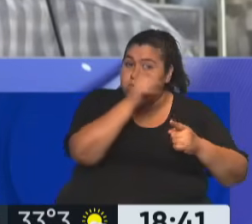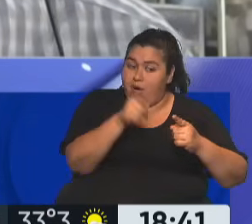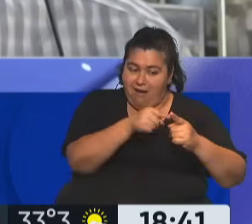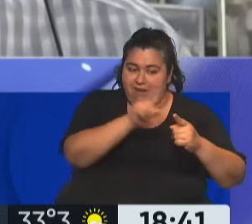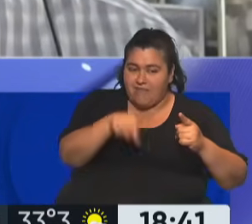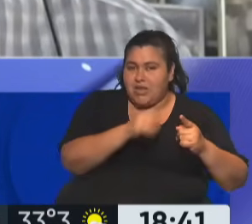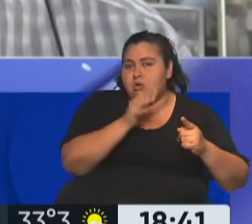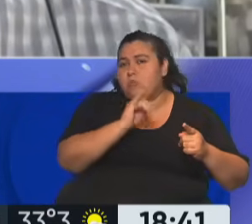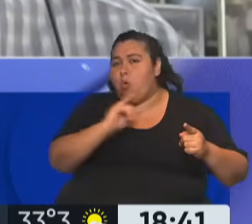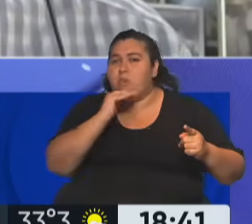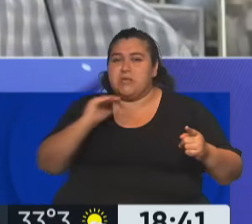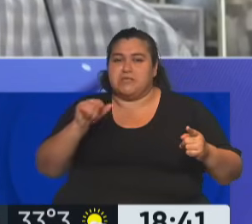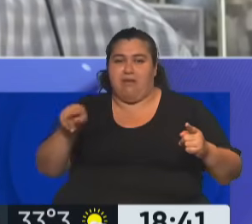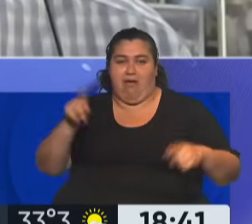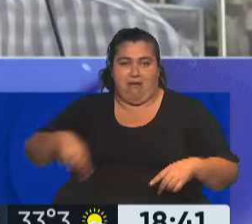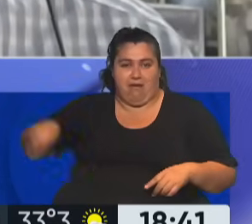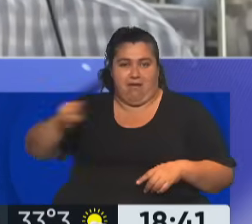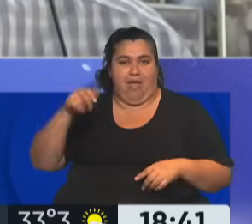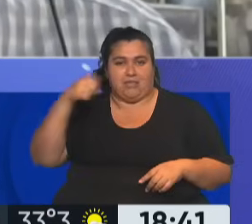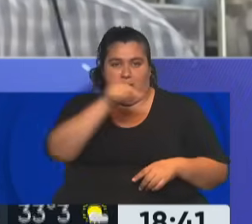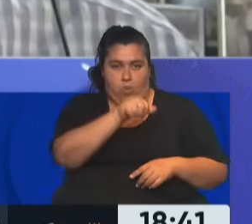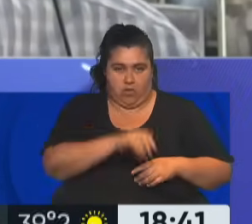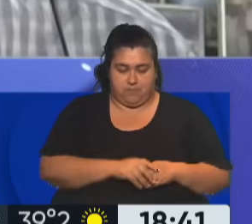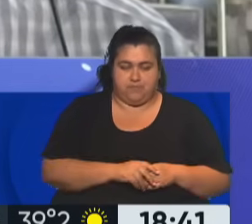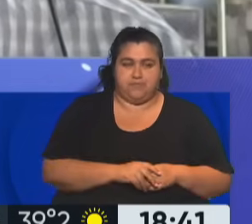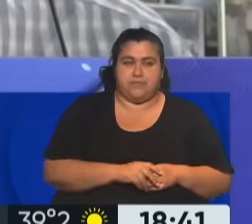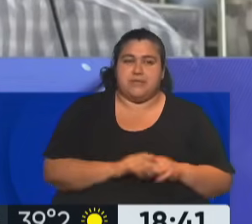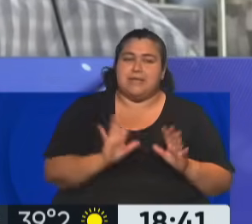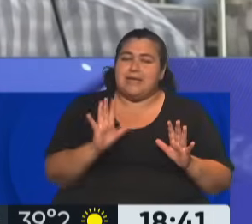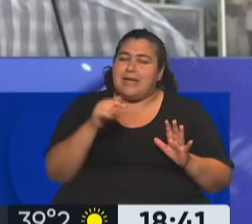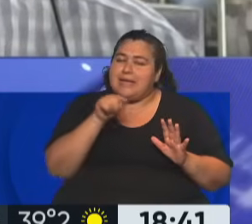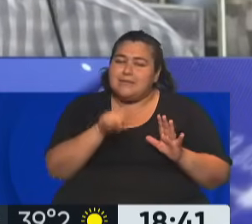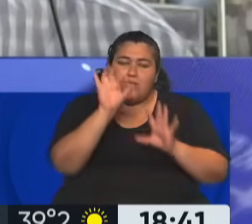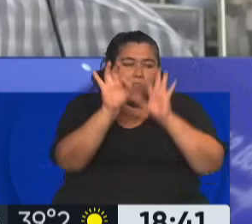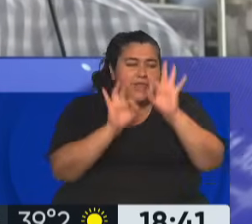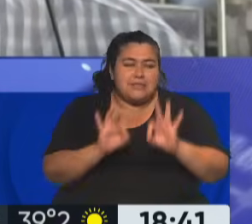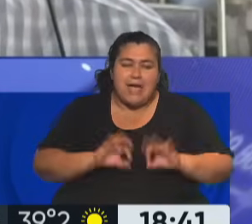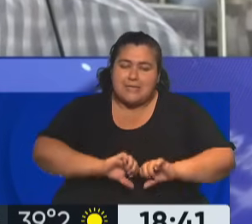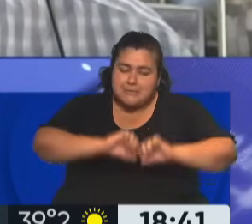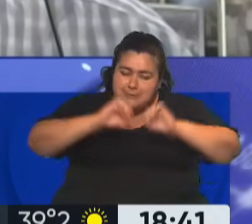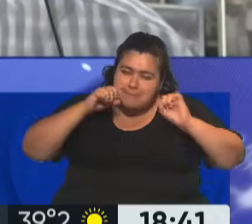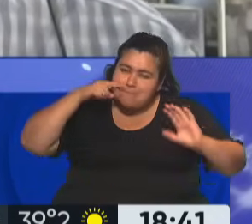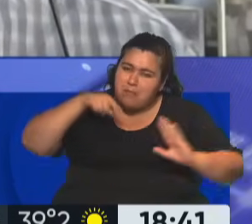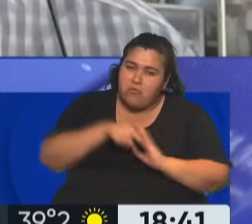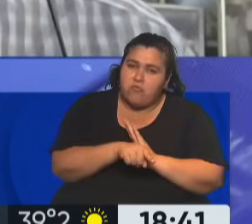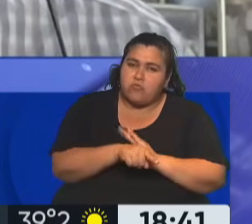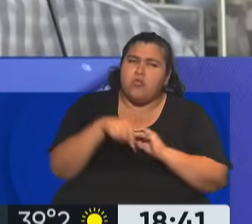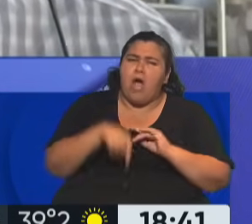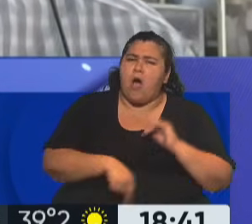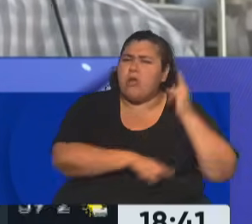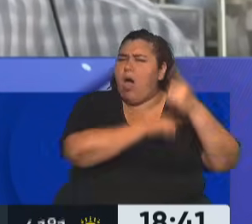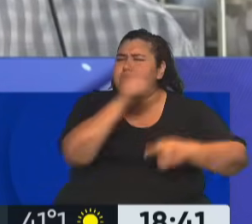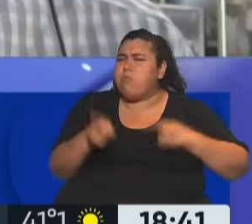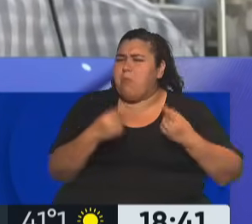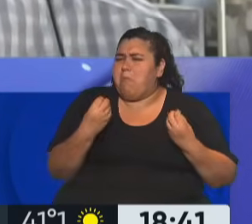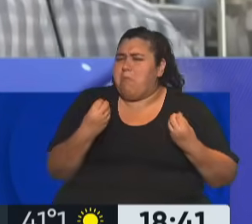también como, diría, matices para ver esto. a ¿Por ver, qué también se produce esto ahora?